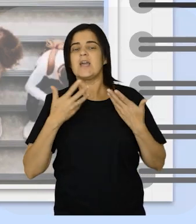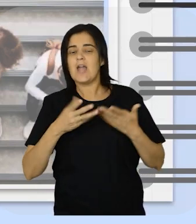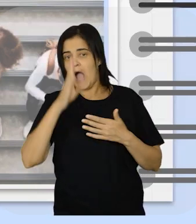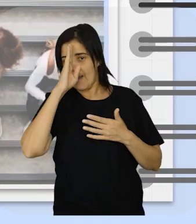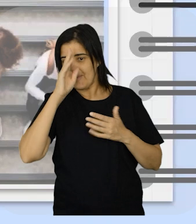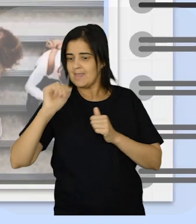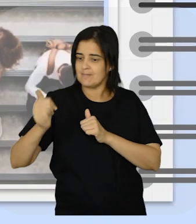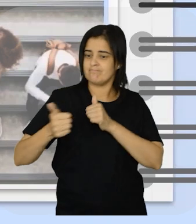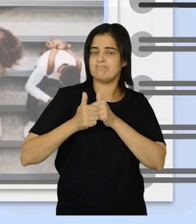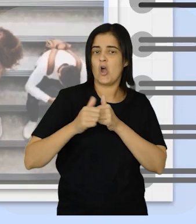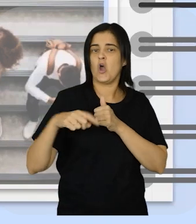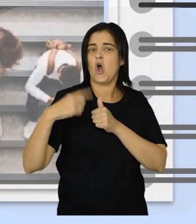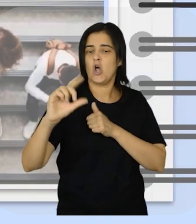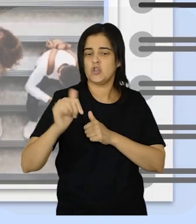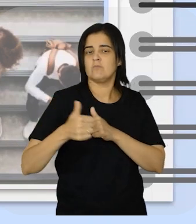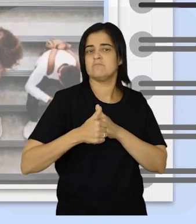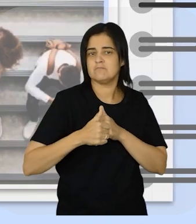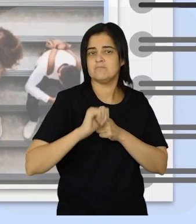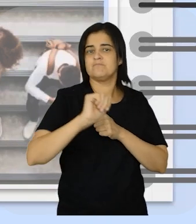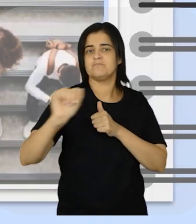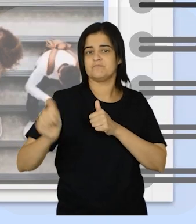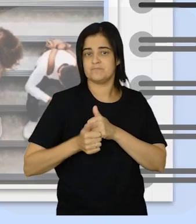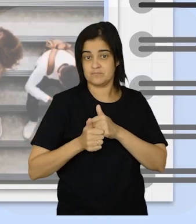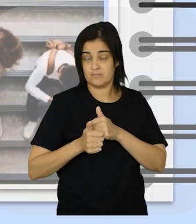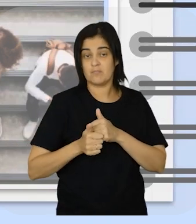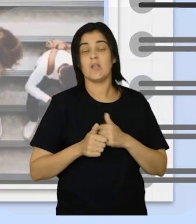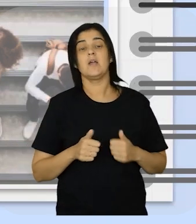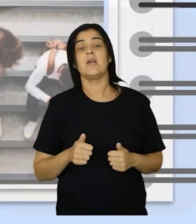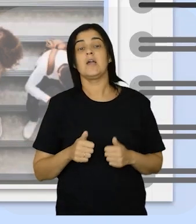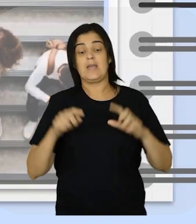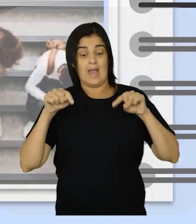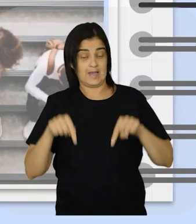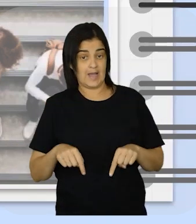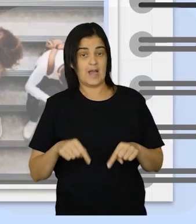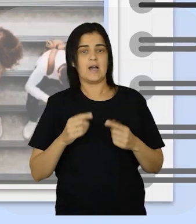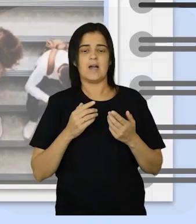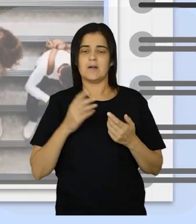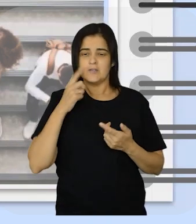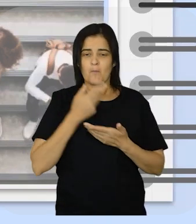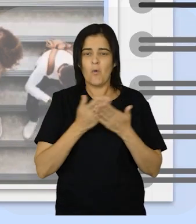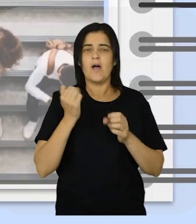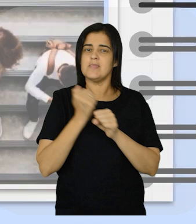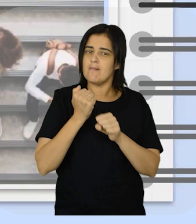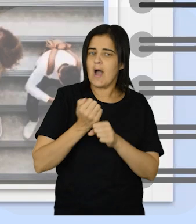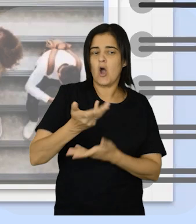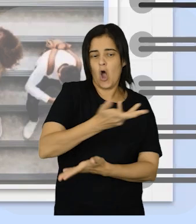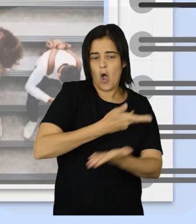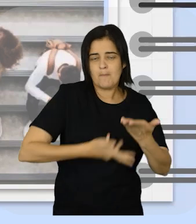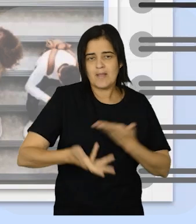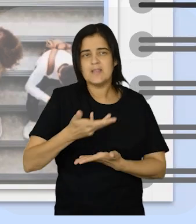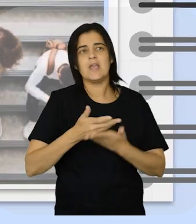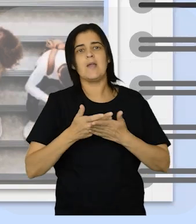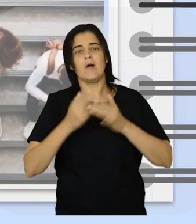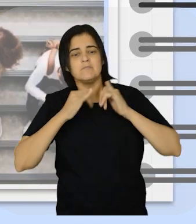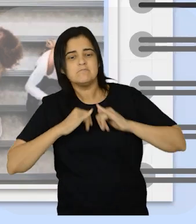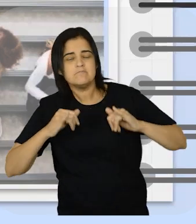con otros, junto a otros. Y acá está todo el trabajo cooperativo, está la promoción